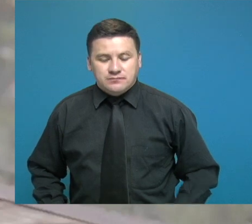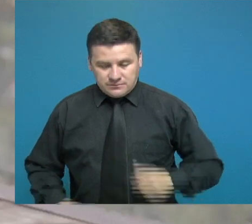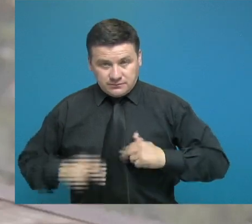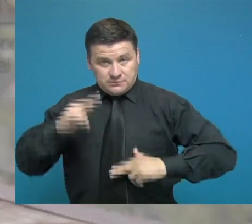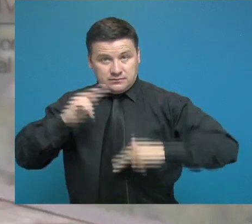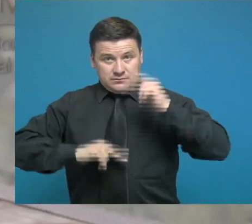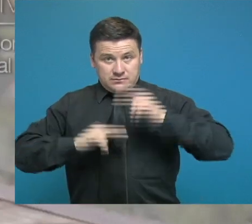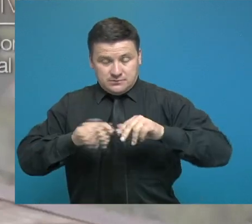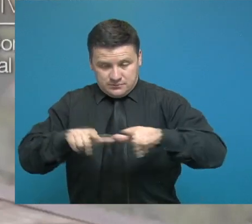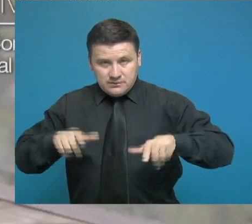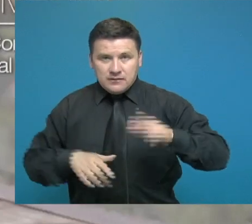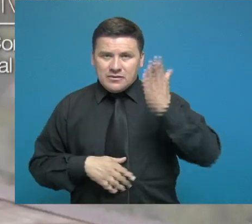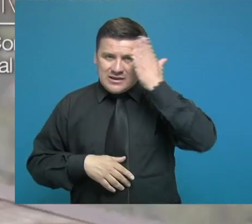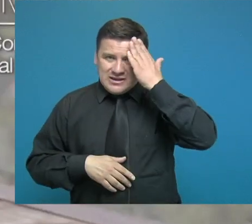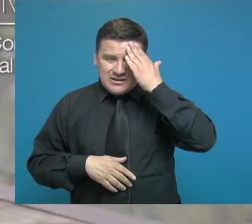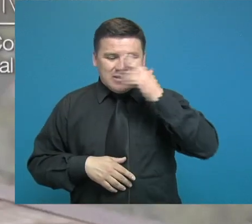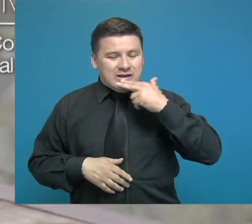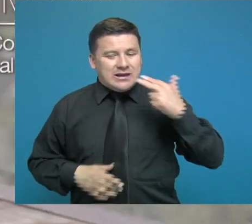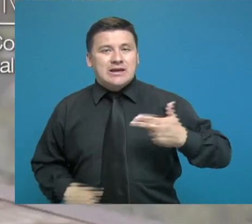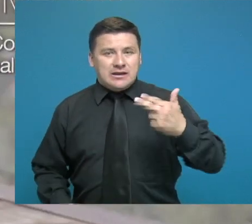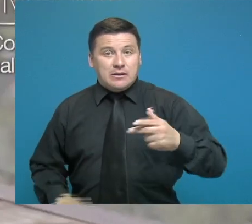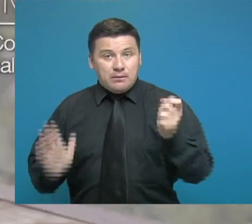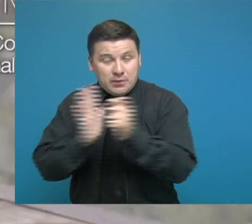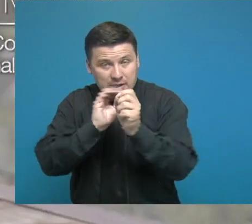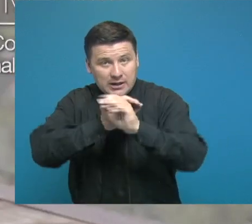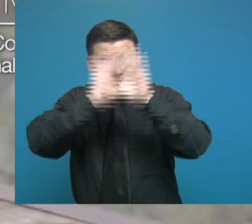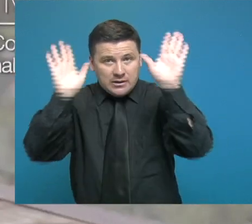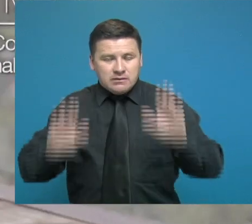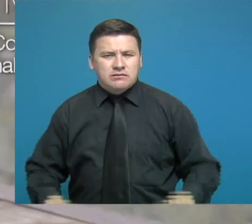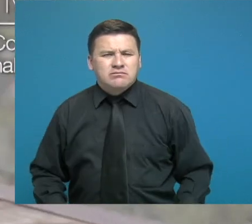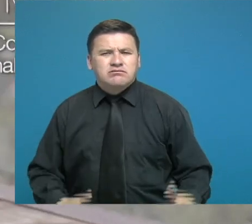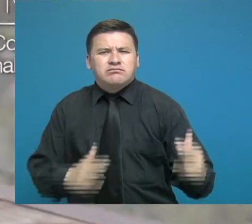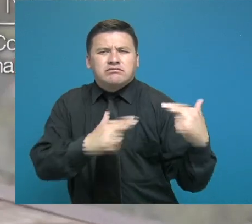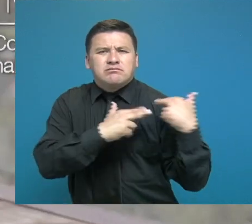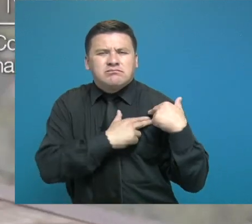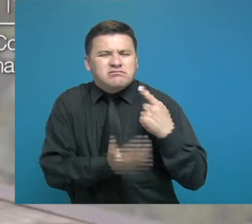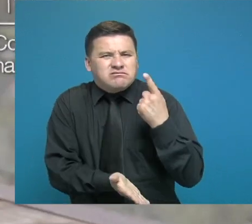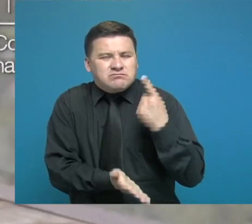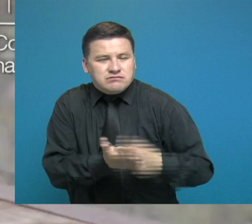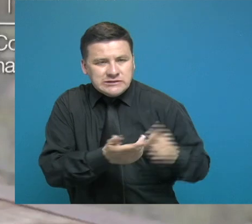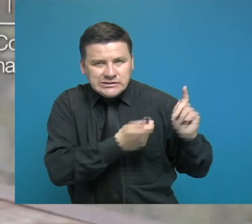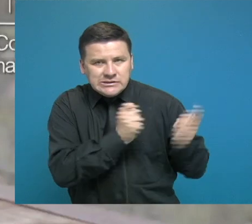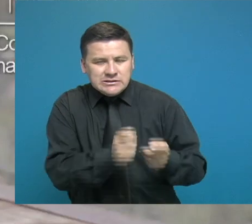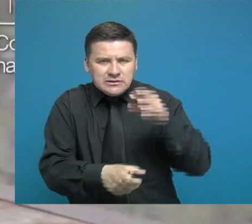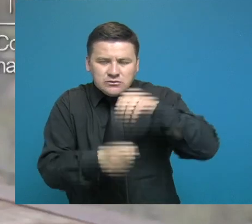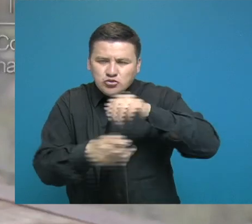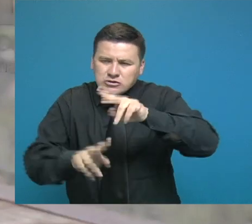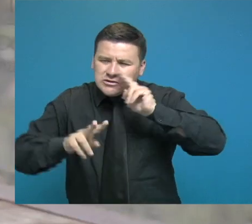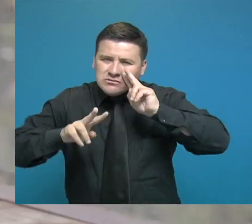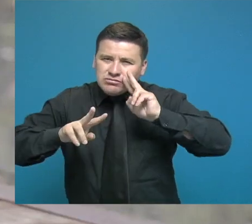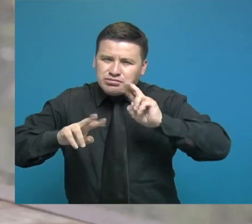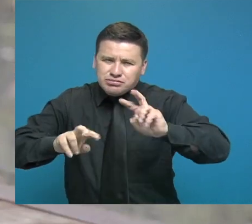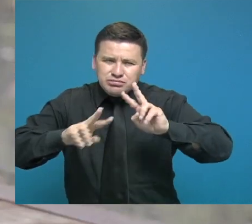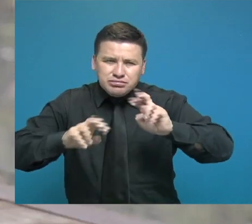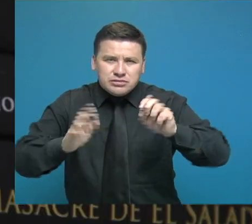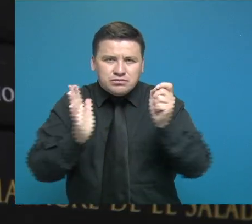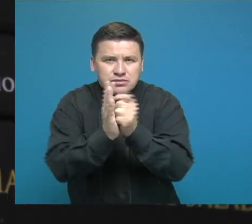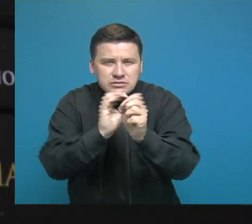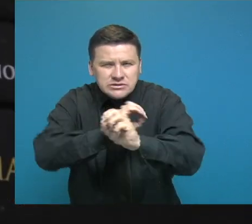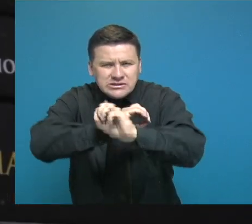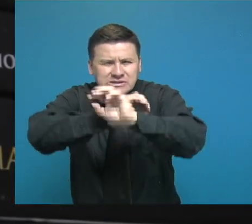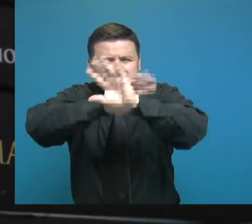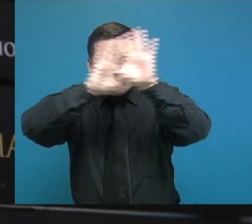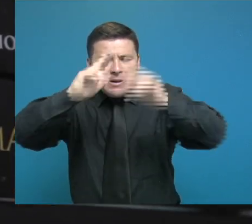La Dirección de Construcción de Memoria del Centro Nacional de Memoria Histórica es la dirección que se encarga de llevar a cabo las investigaciones